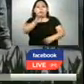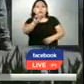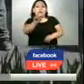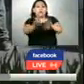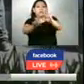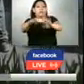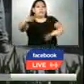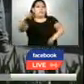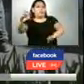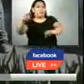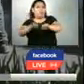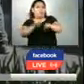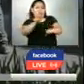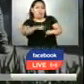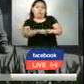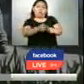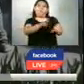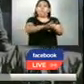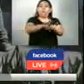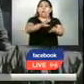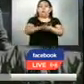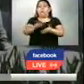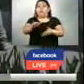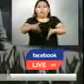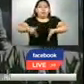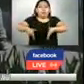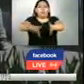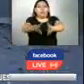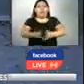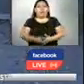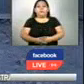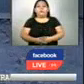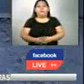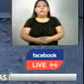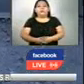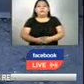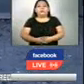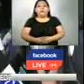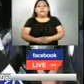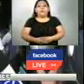de dólares que se invertirán para reparar las calles.